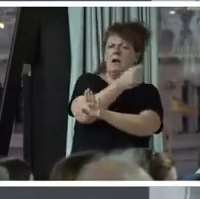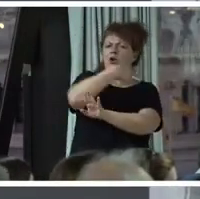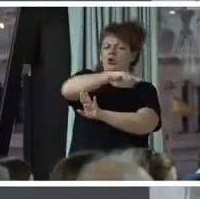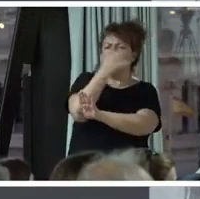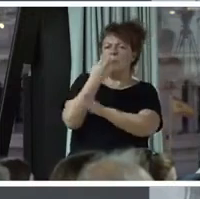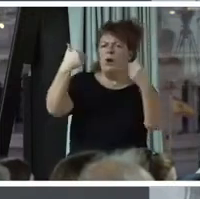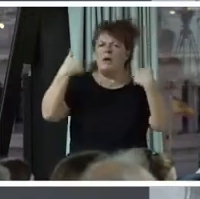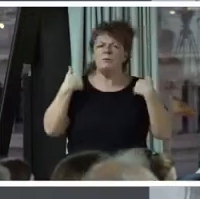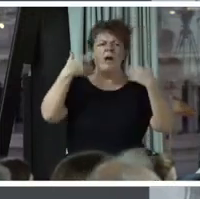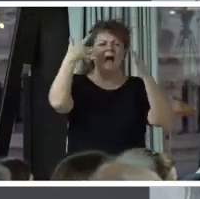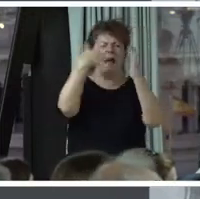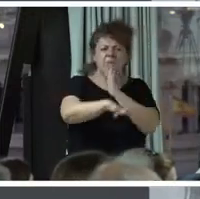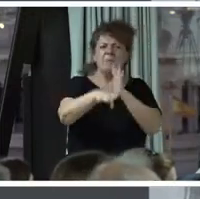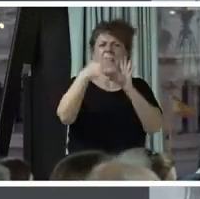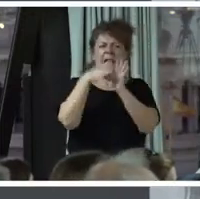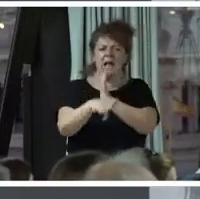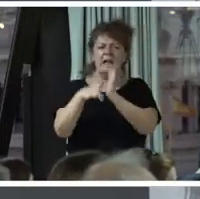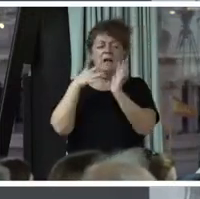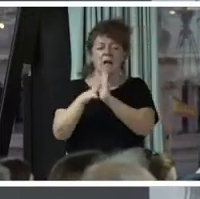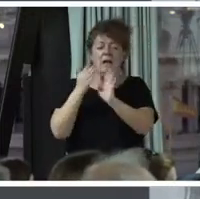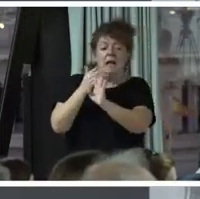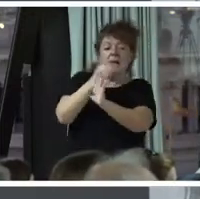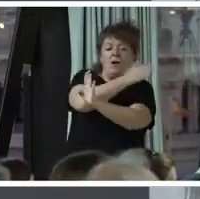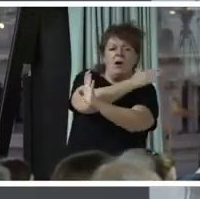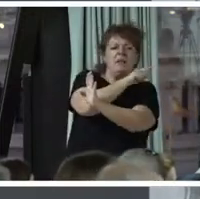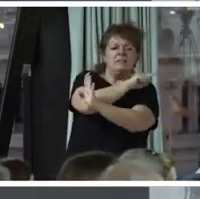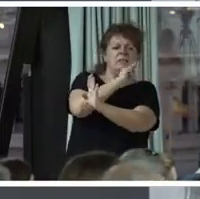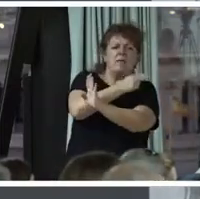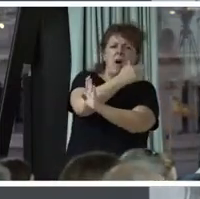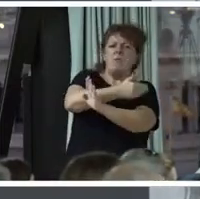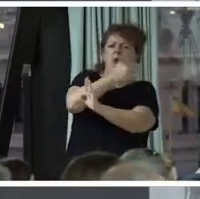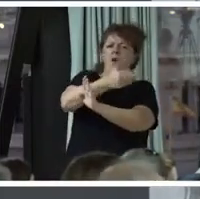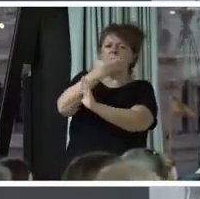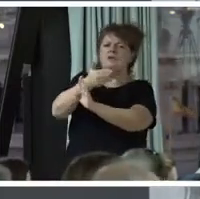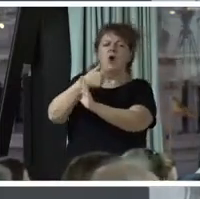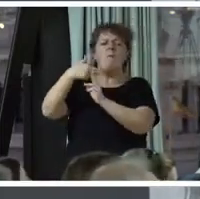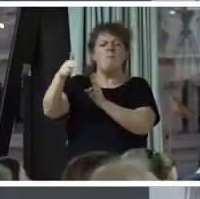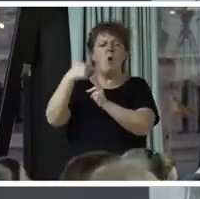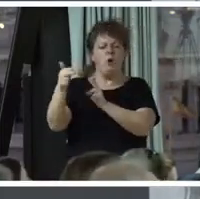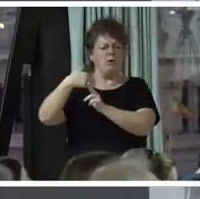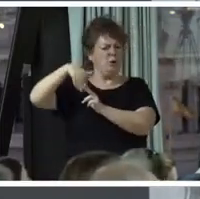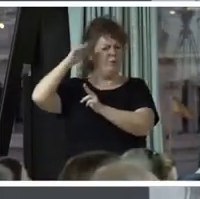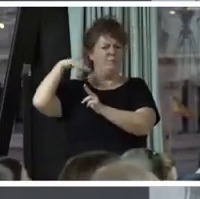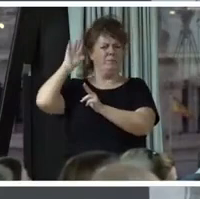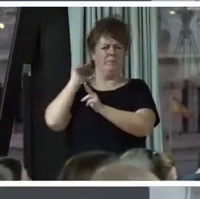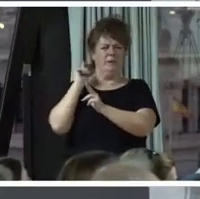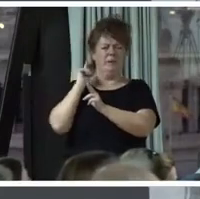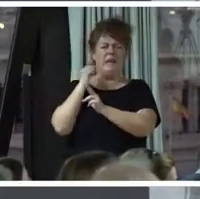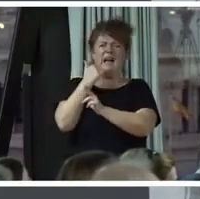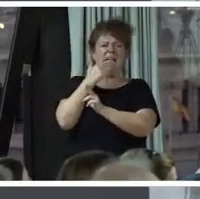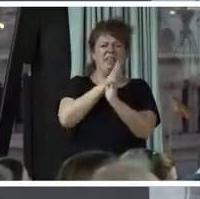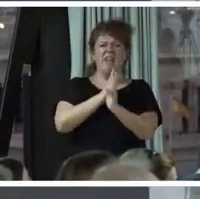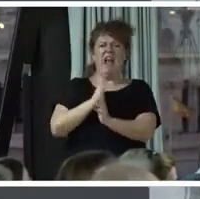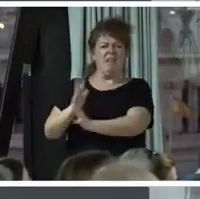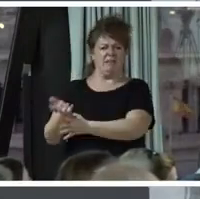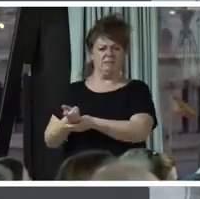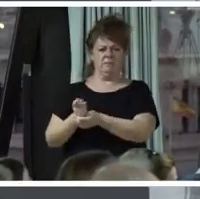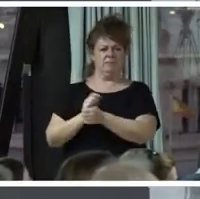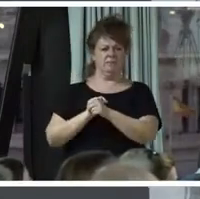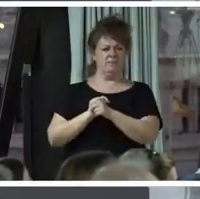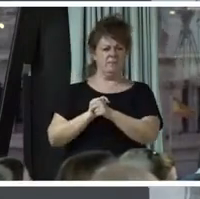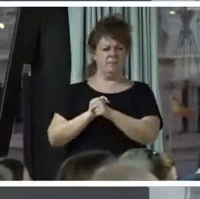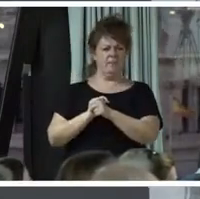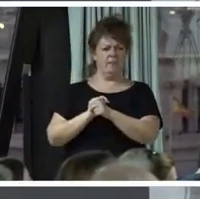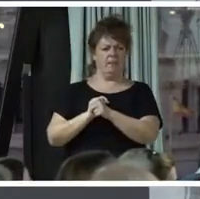responsabilidad de explicar que este es un proceso de político que lleva desplegándose desde hace décadas y que